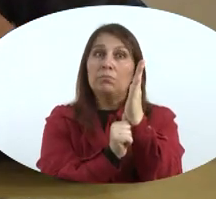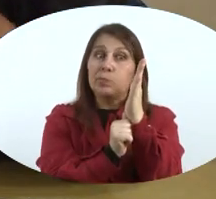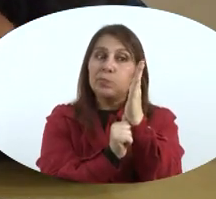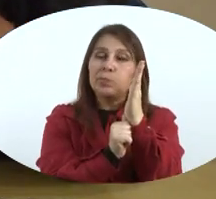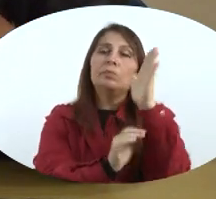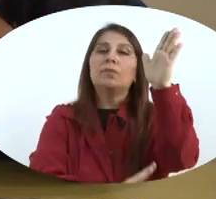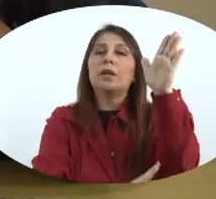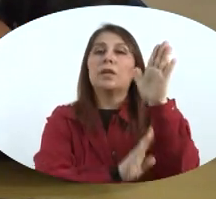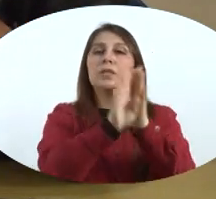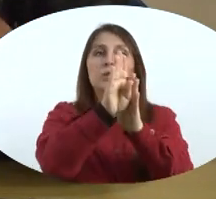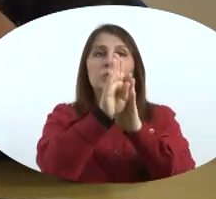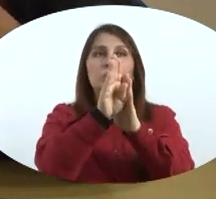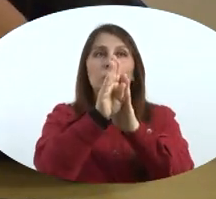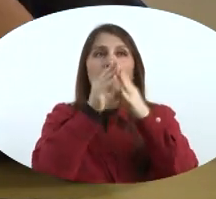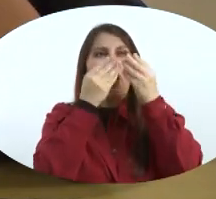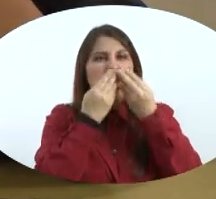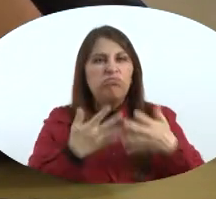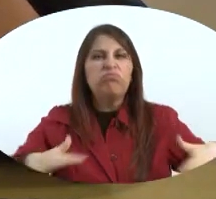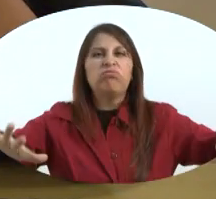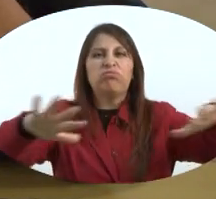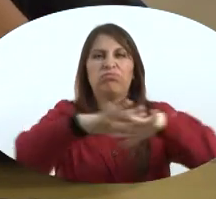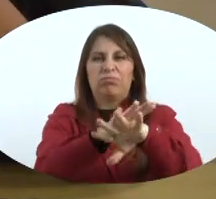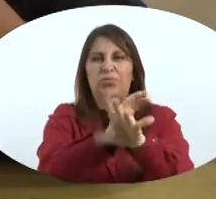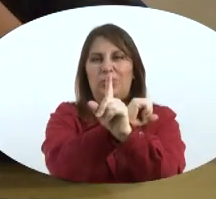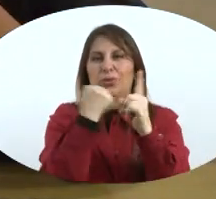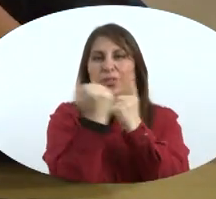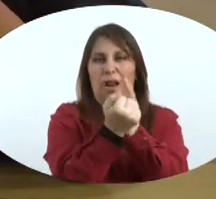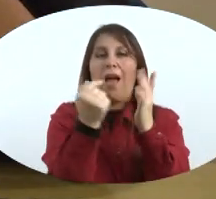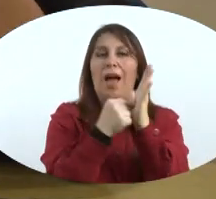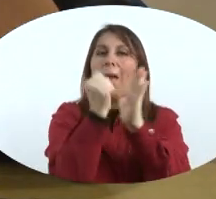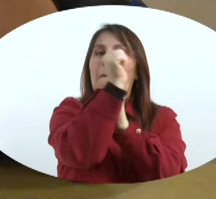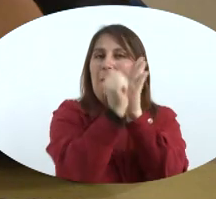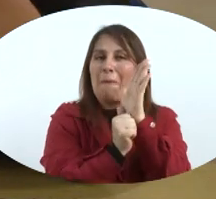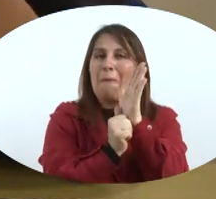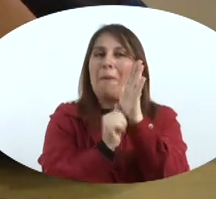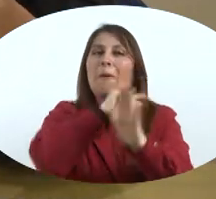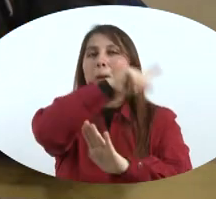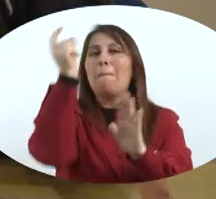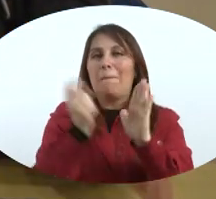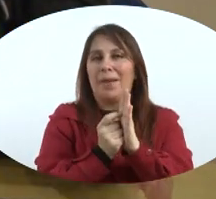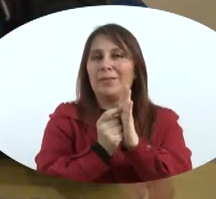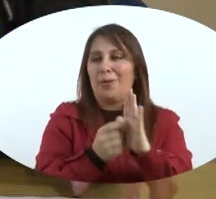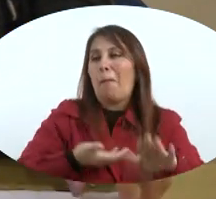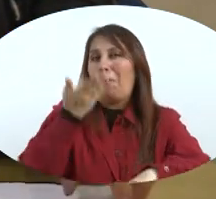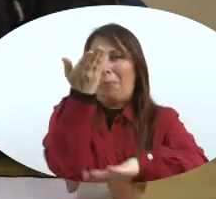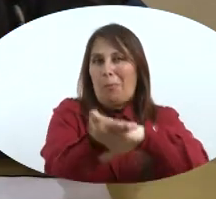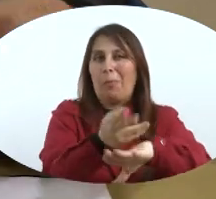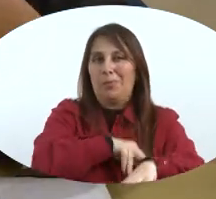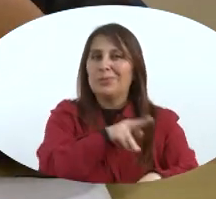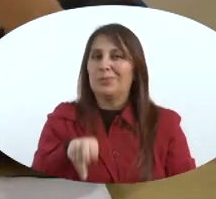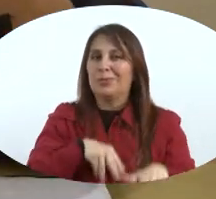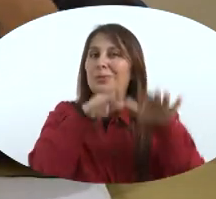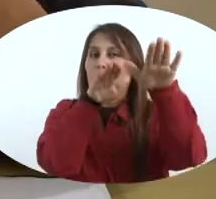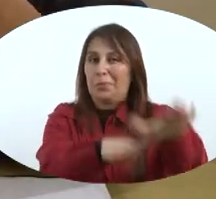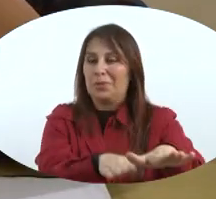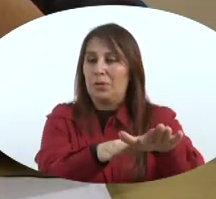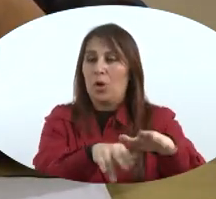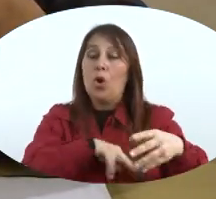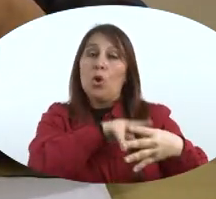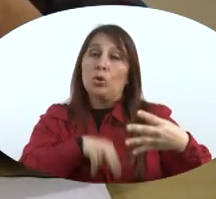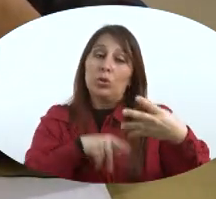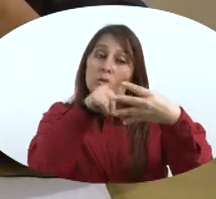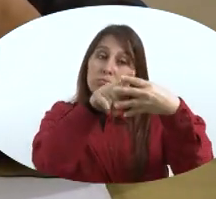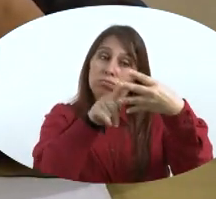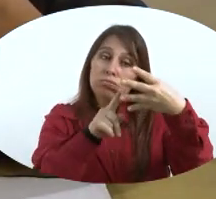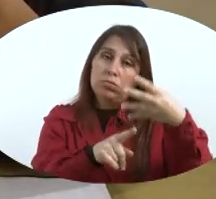que lo podemos encontrar en las redes sociales ahí está el programa completo lo que nosotros hoy venimos a presentarles a ustedes simplemente son unos desarrollos